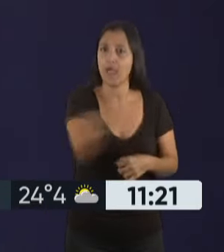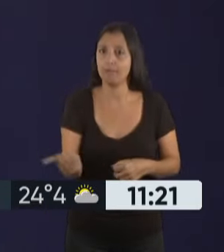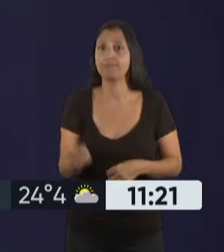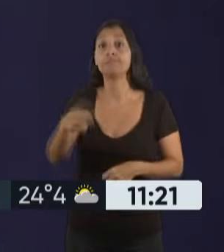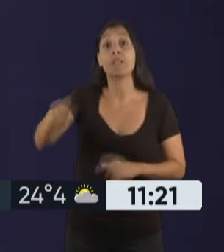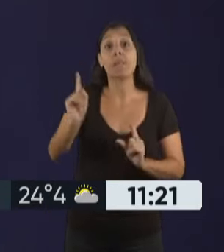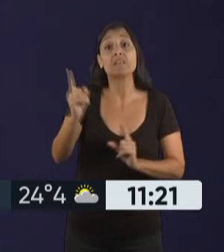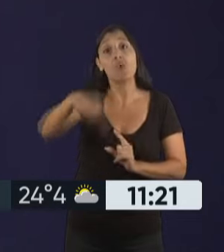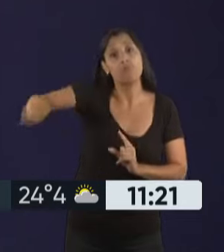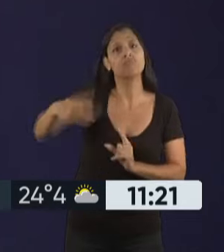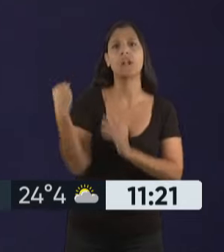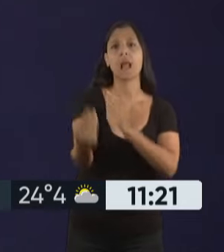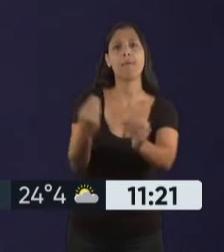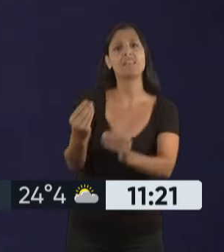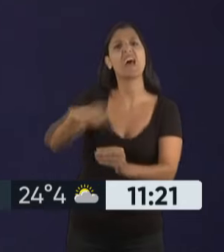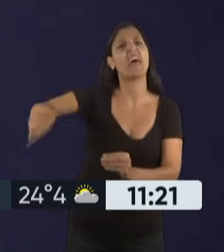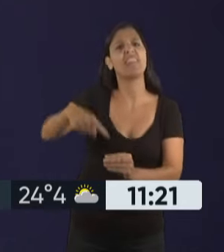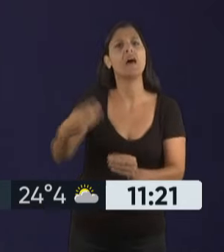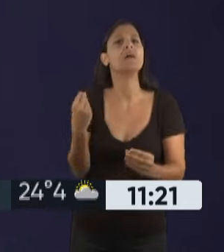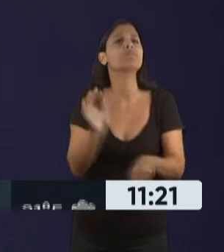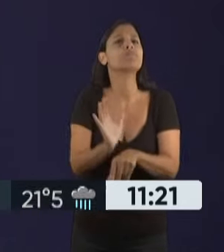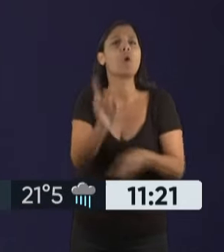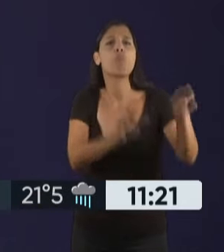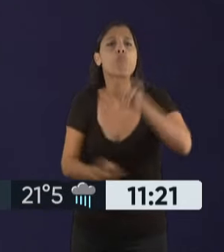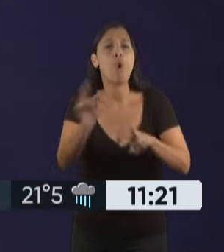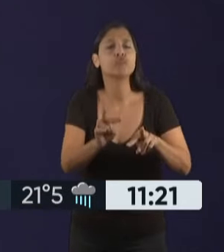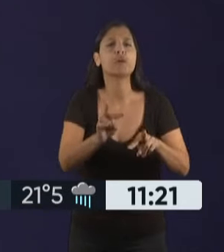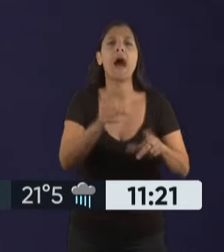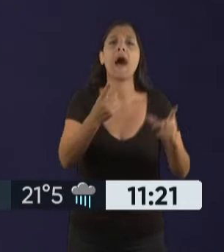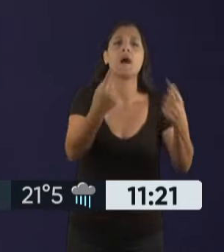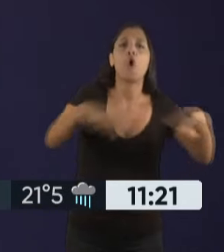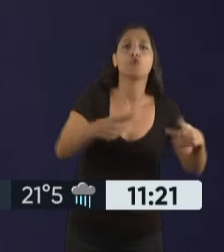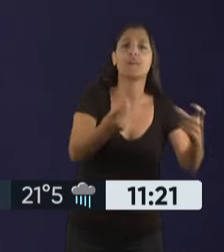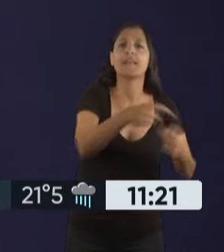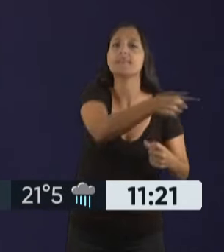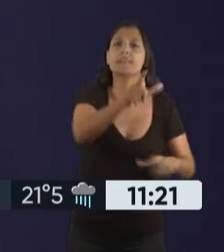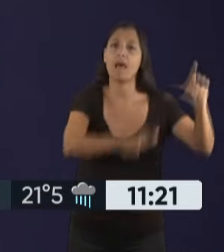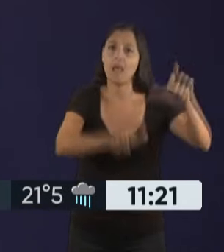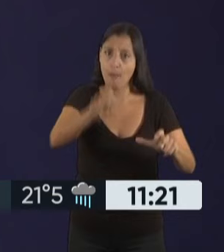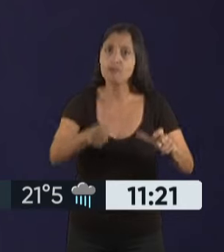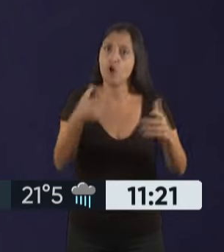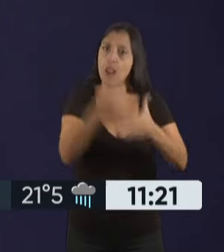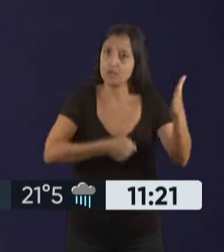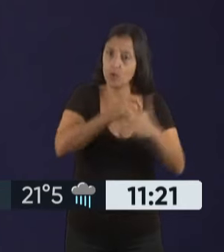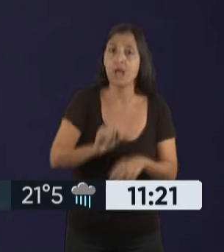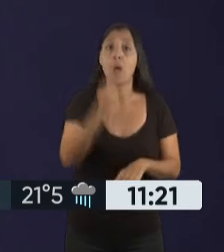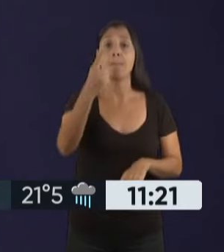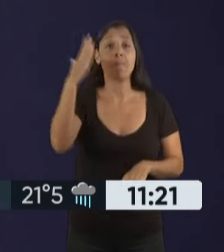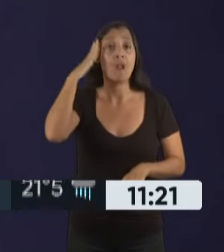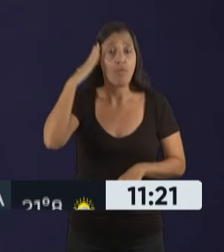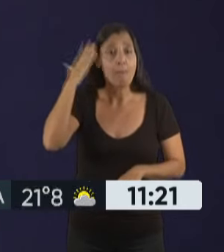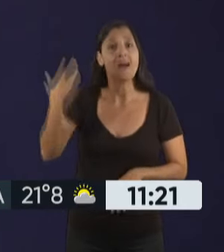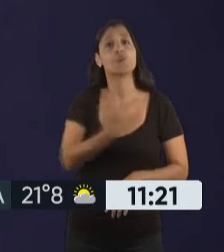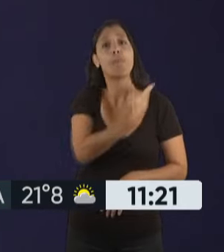representando lo que deben representar que son las necesidades y los intereses de la gente gente el primero de marzo el presidente milei